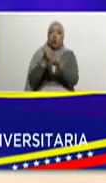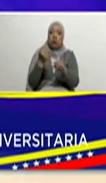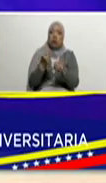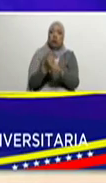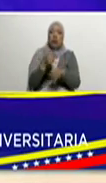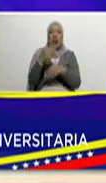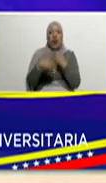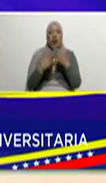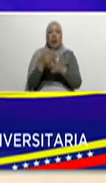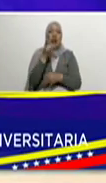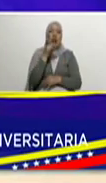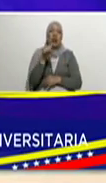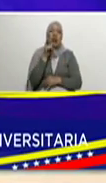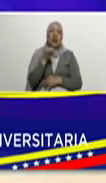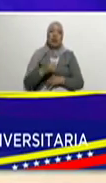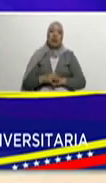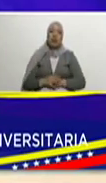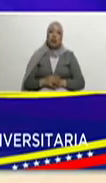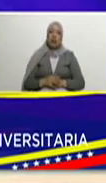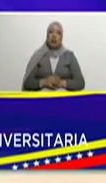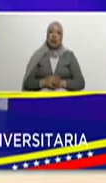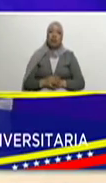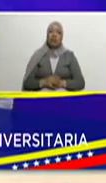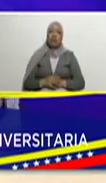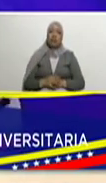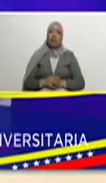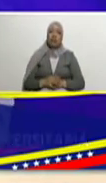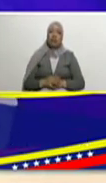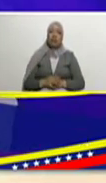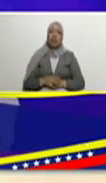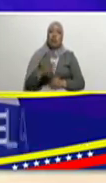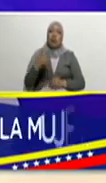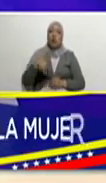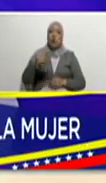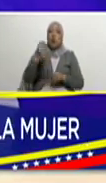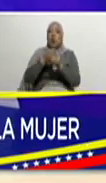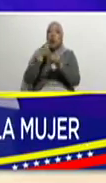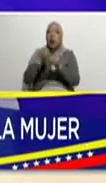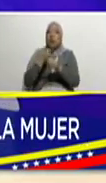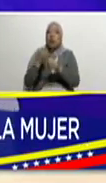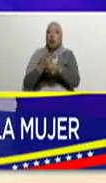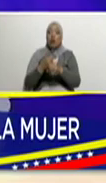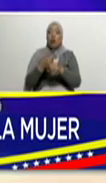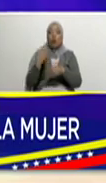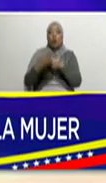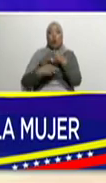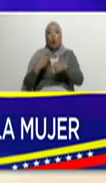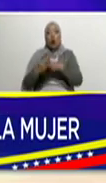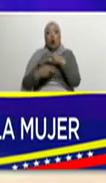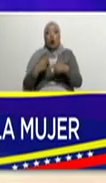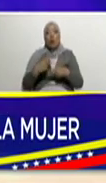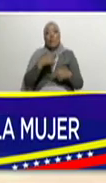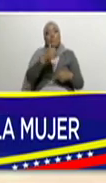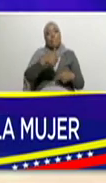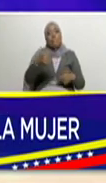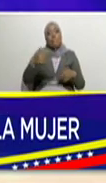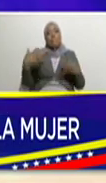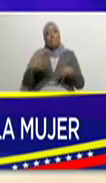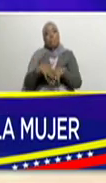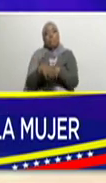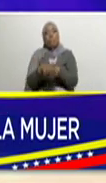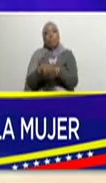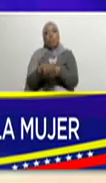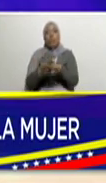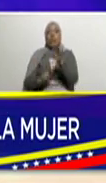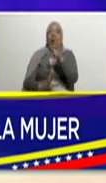lanzando, pero que de alguna manera, como usted bien dice, son aristas de un trabajo que se viene realizando y que se conjura en